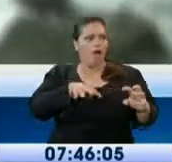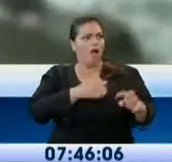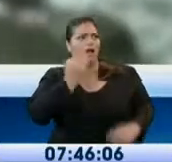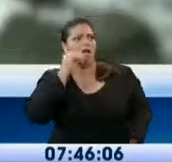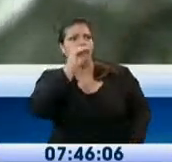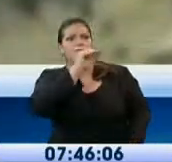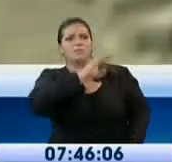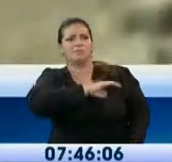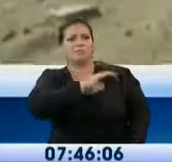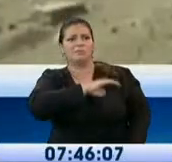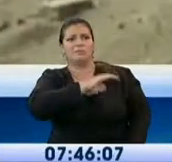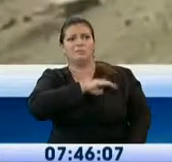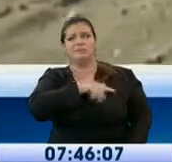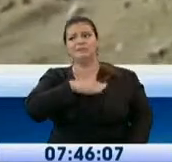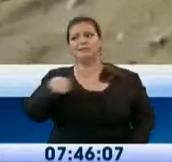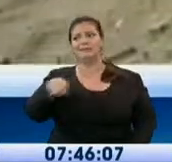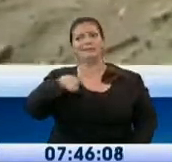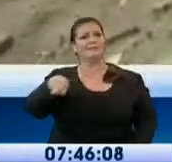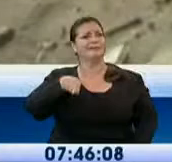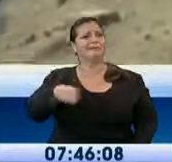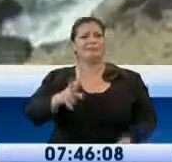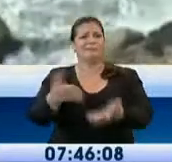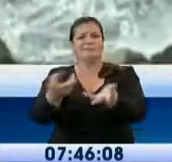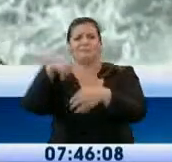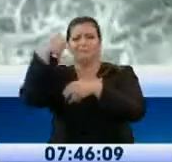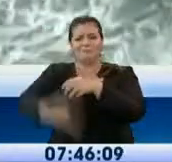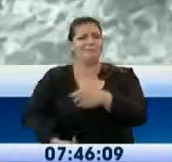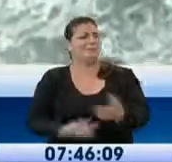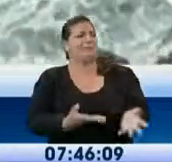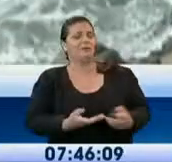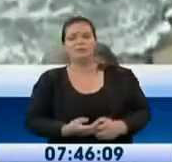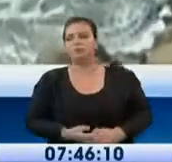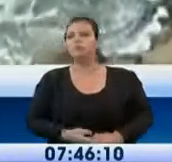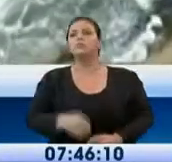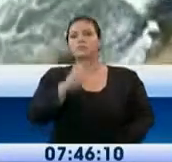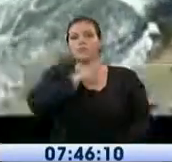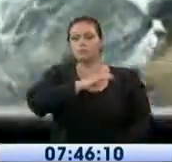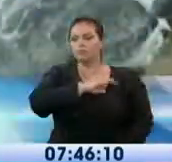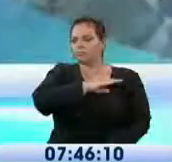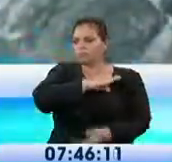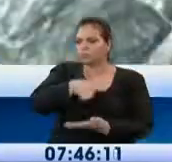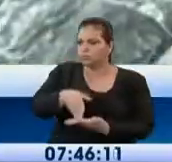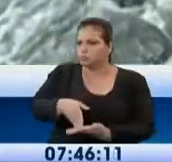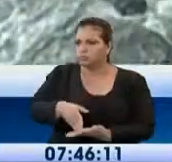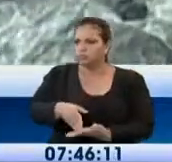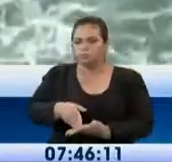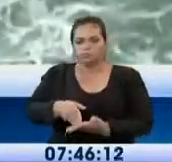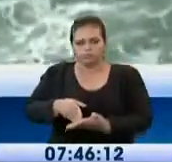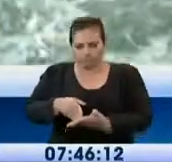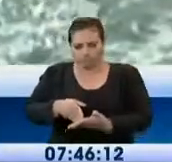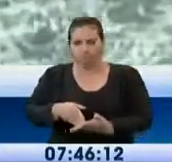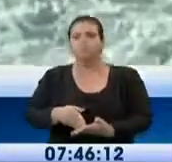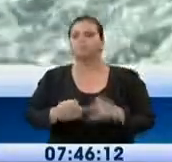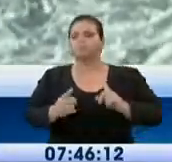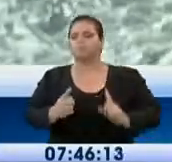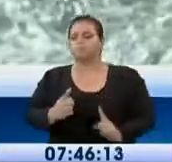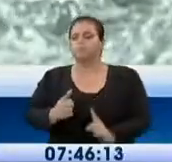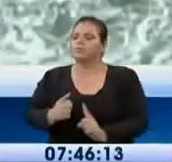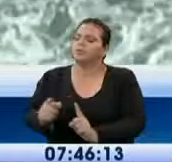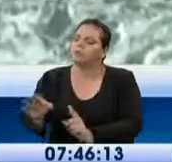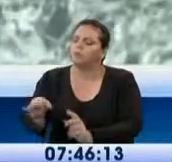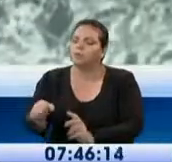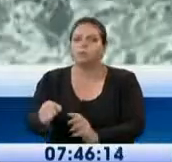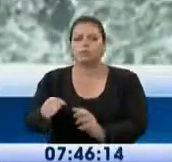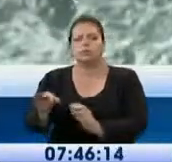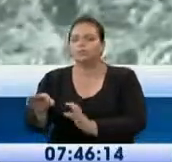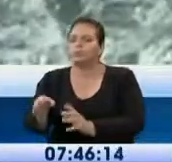intenciones. Desprovisto de cuerdas y solo armado con valentía, el suboficial Juan Carlos Alvarado Ceballos